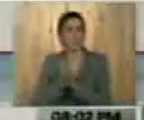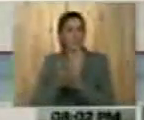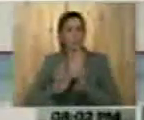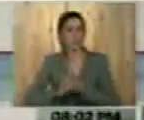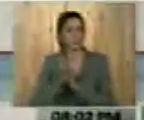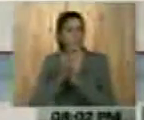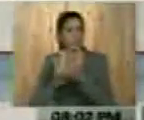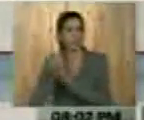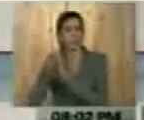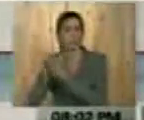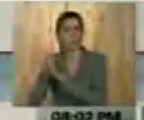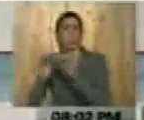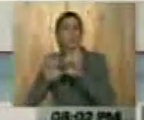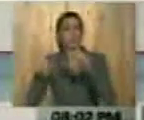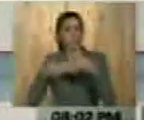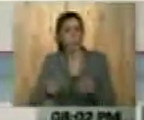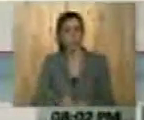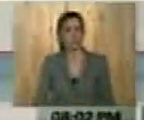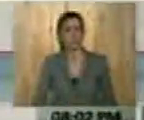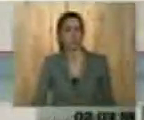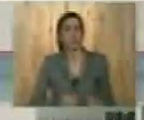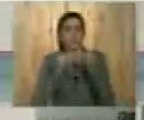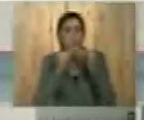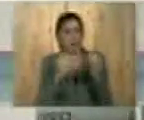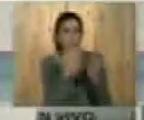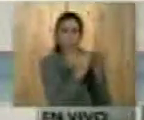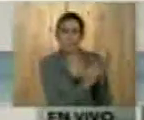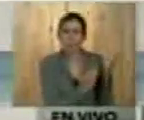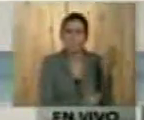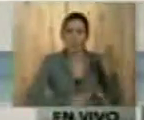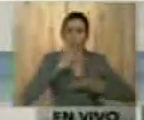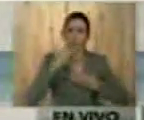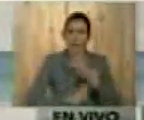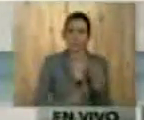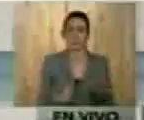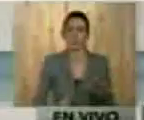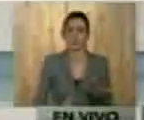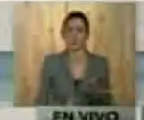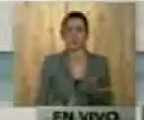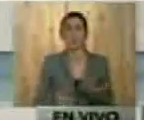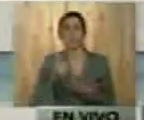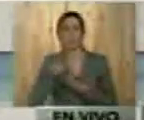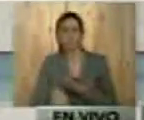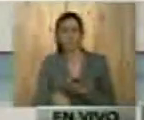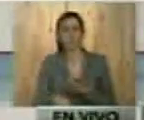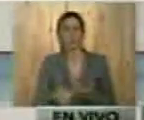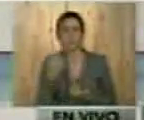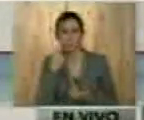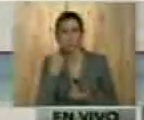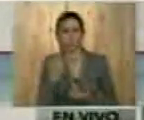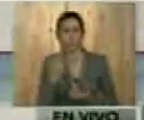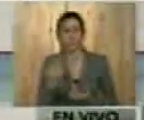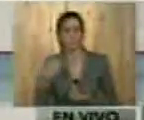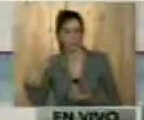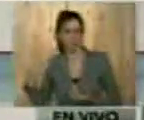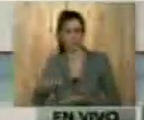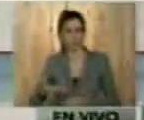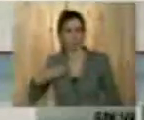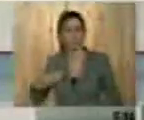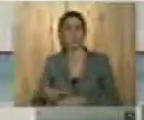proceso de destrucción de los contenidos de la educación pública y se dio un proceso de, por un